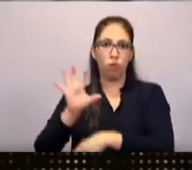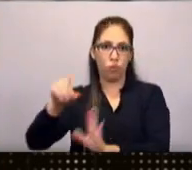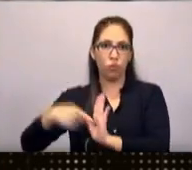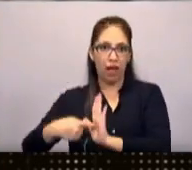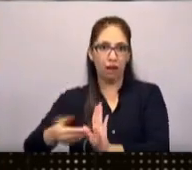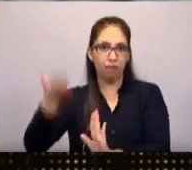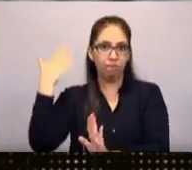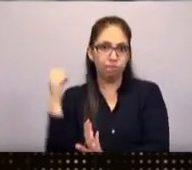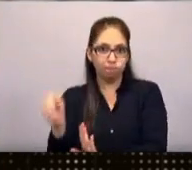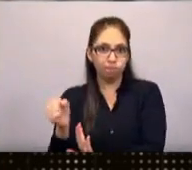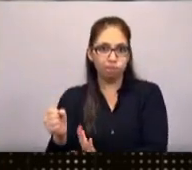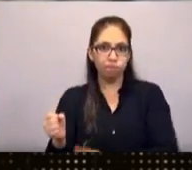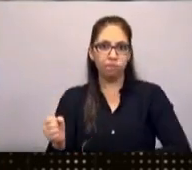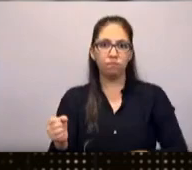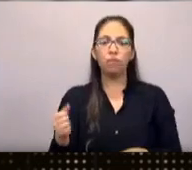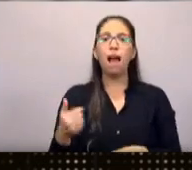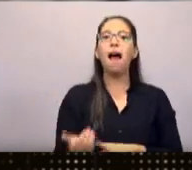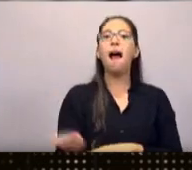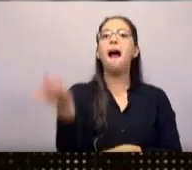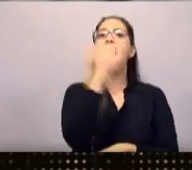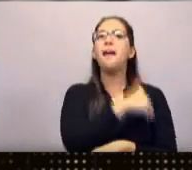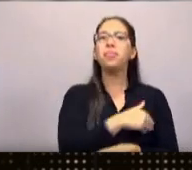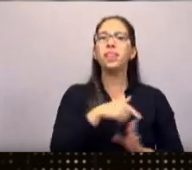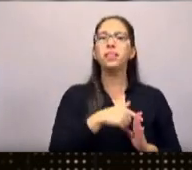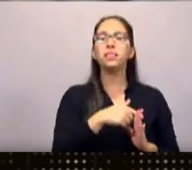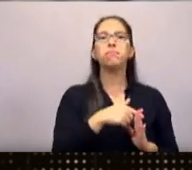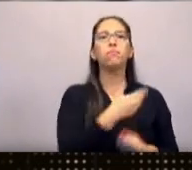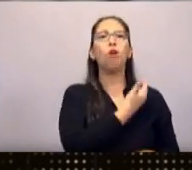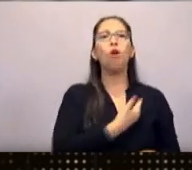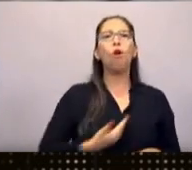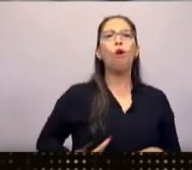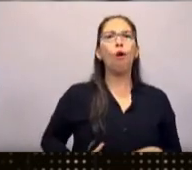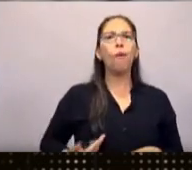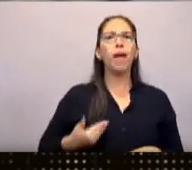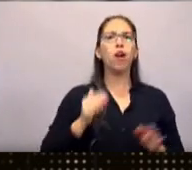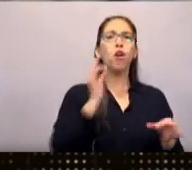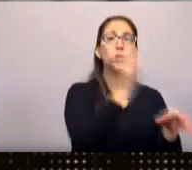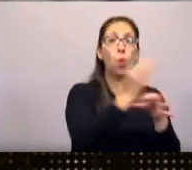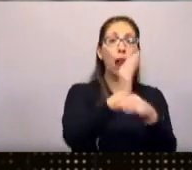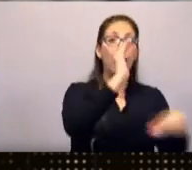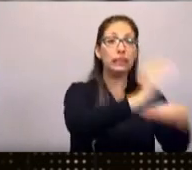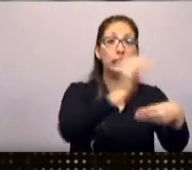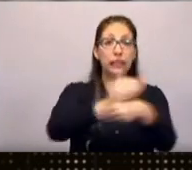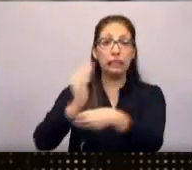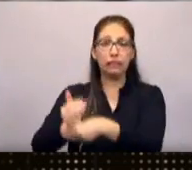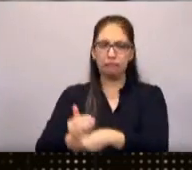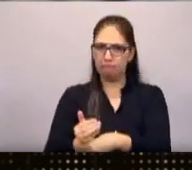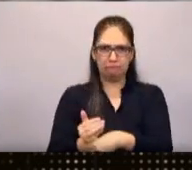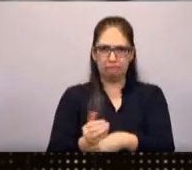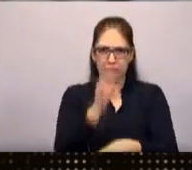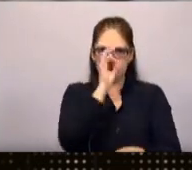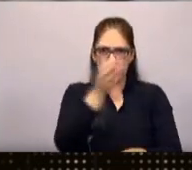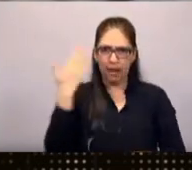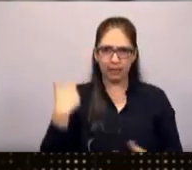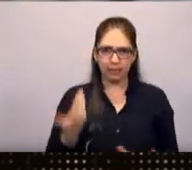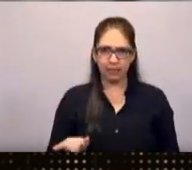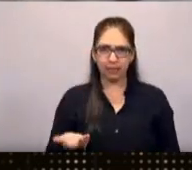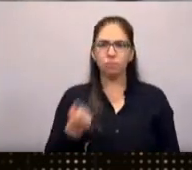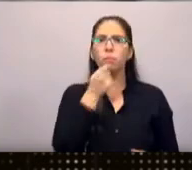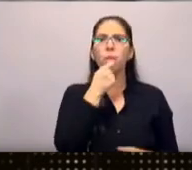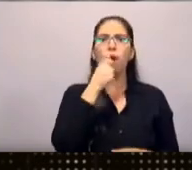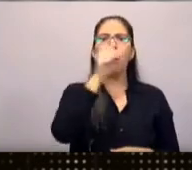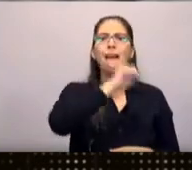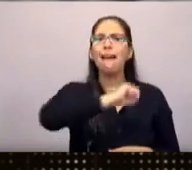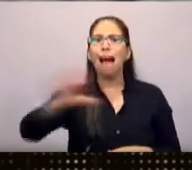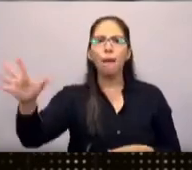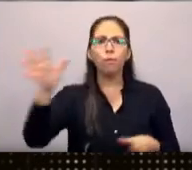momento no tenía en el registro gobiernos que hubieran cerrado escuelas cerraban las escuelas que eran escuelas Rurales